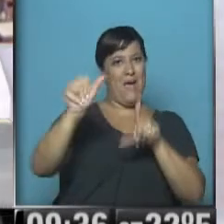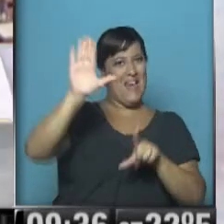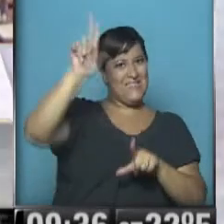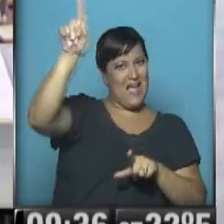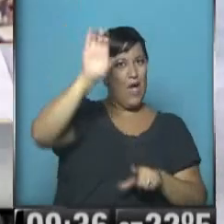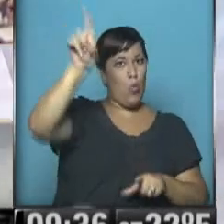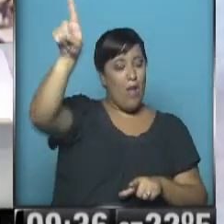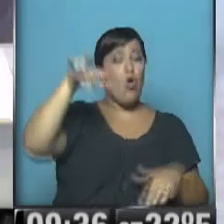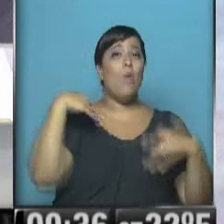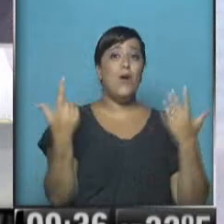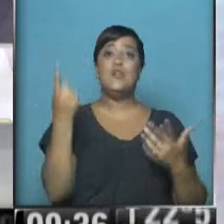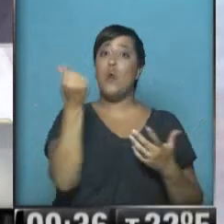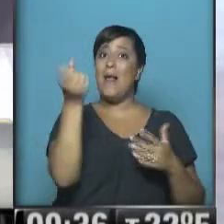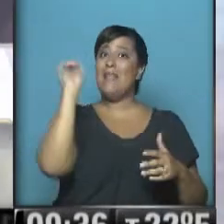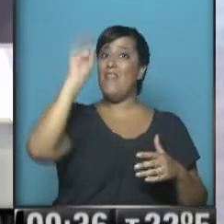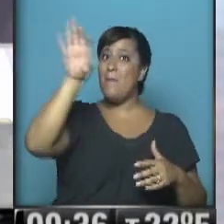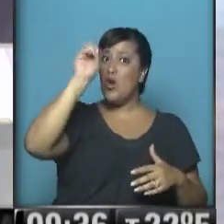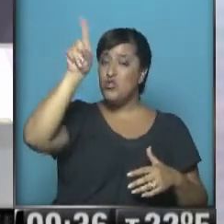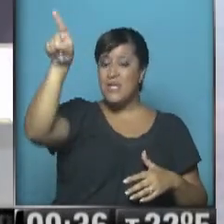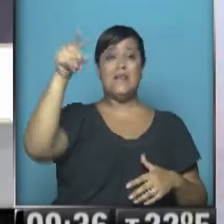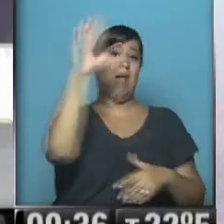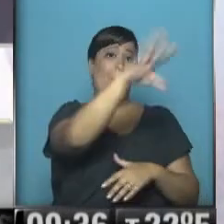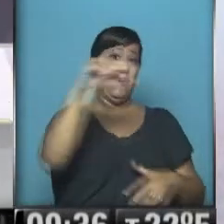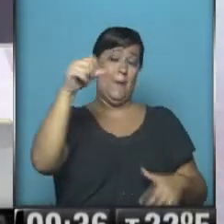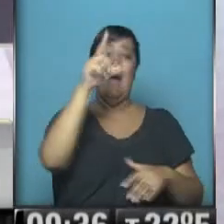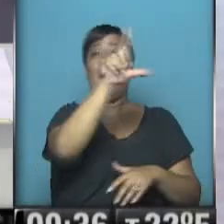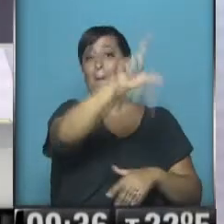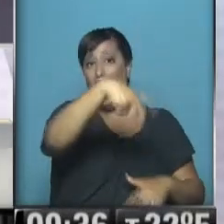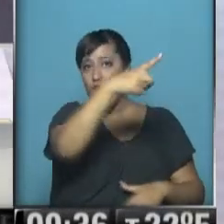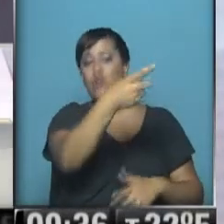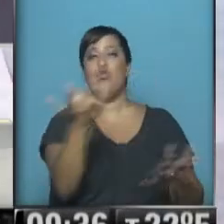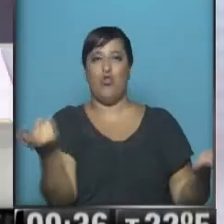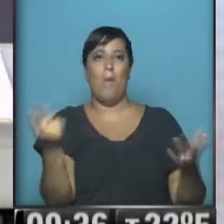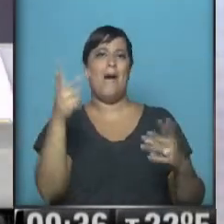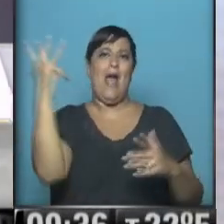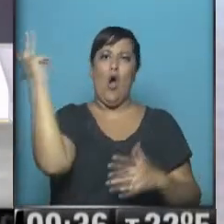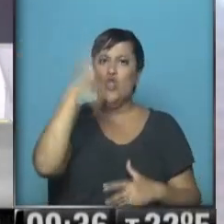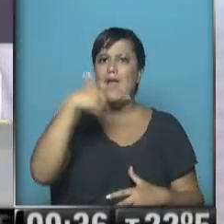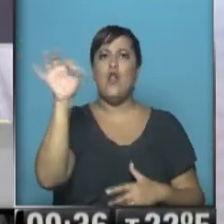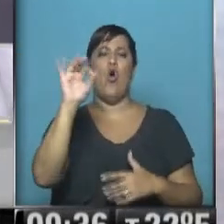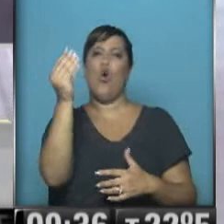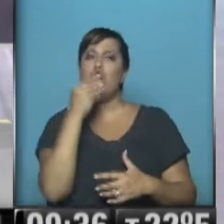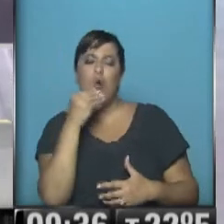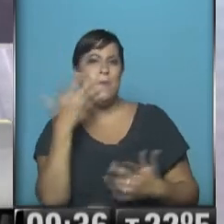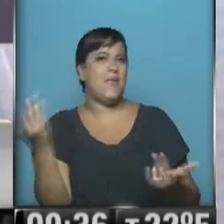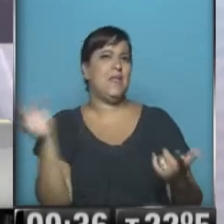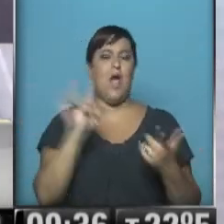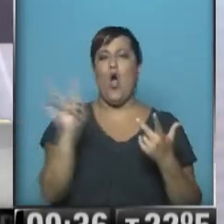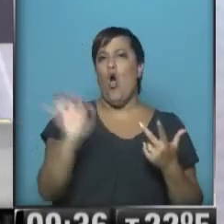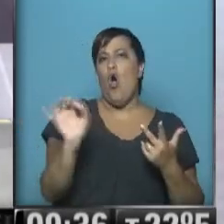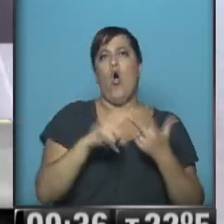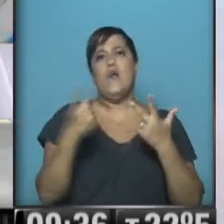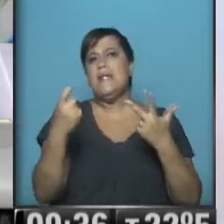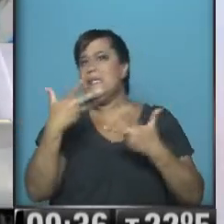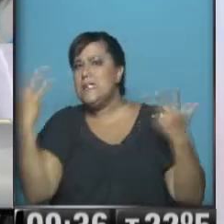que toda la plata que se deposita ahí, ella va al banco y la retira para usarla en el día a día, digamos, para el hotel, para la comida, por si Paula tiene que necesitar